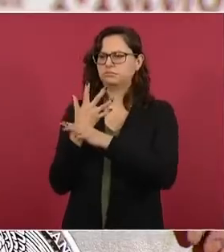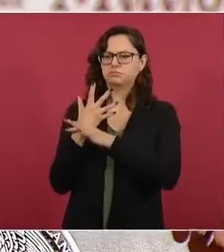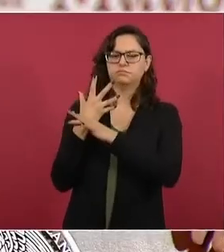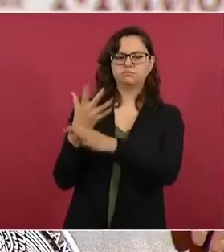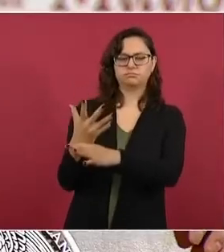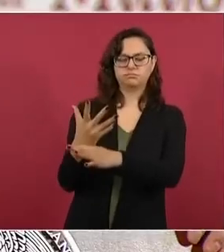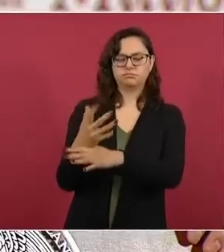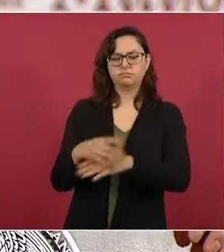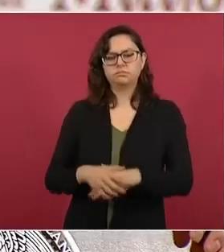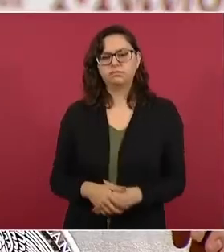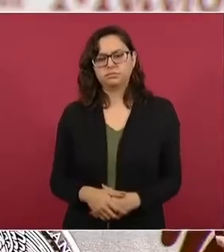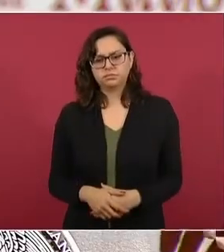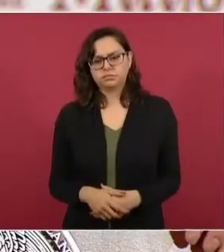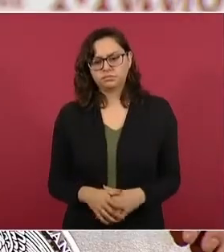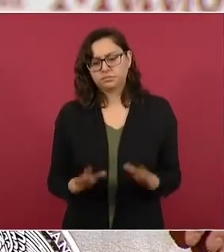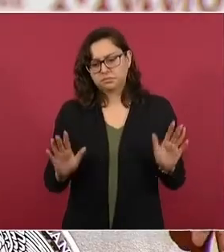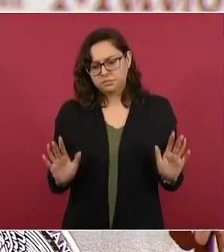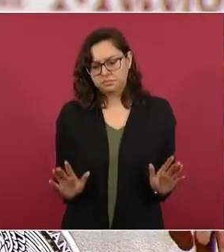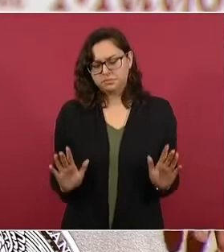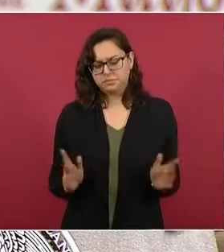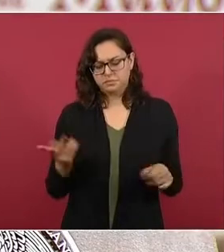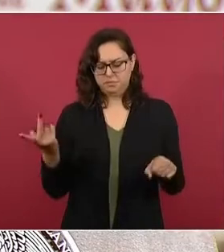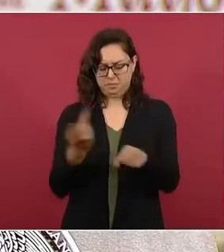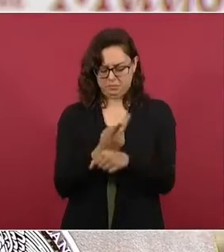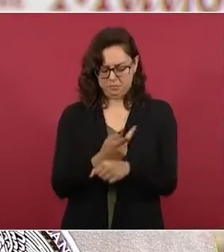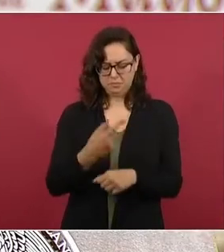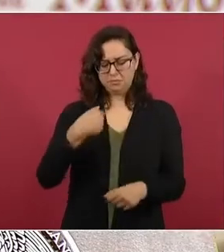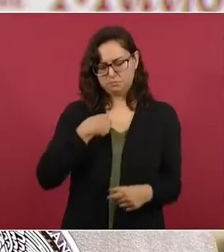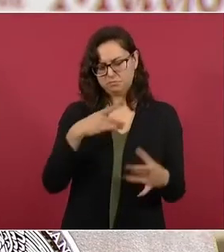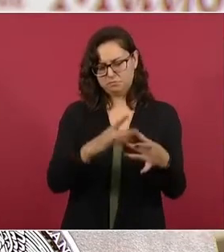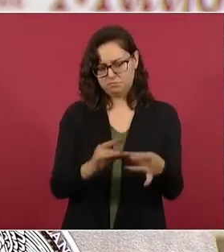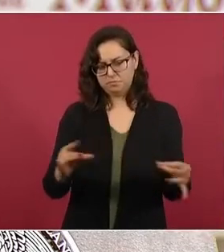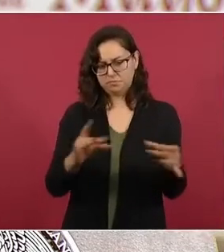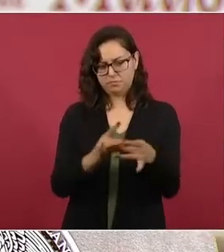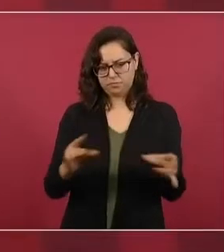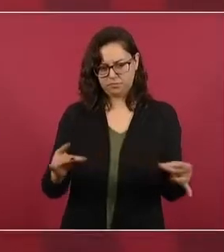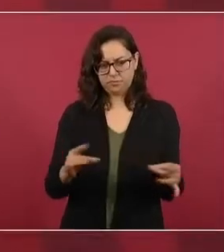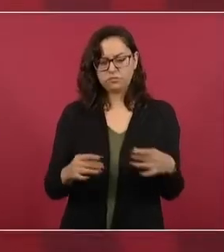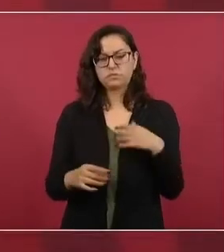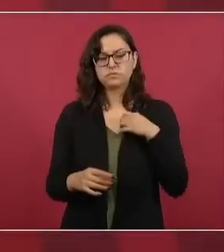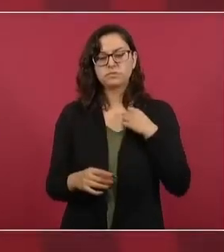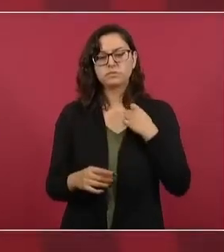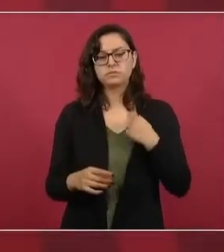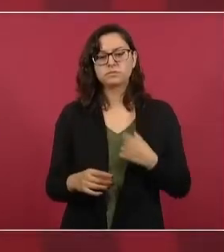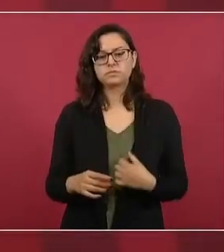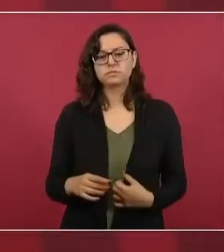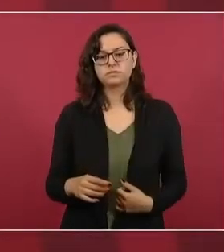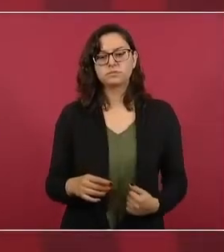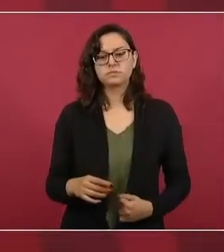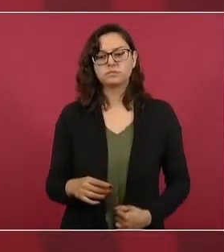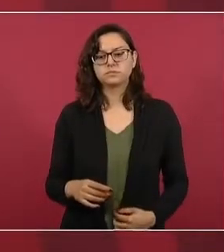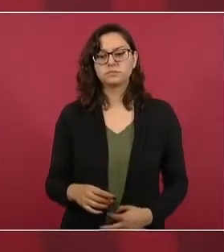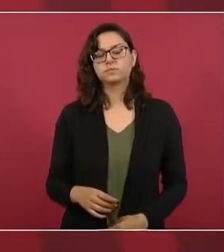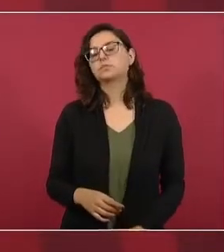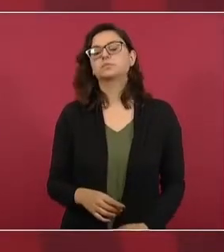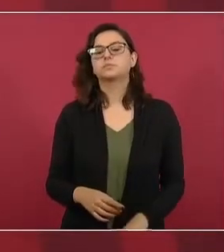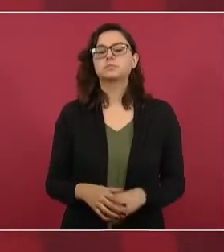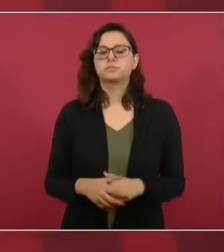Comento cuál es el elemento técnico detrás de esto. Las dosis de refuerzo